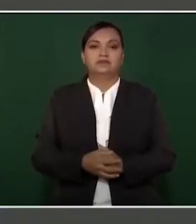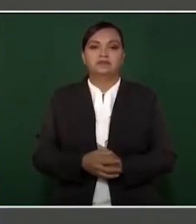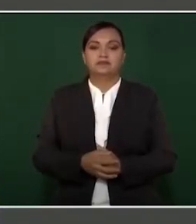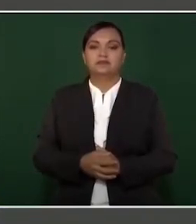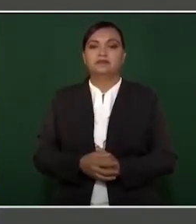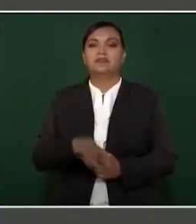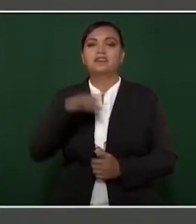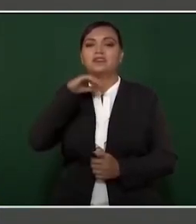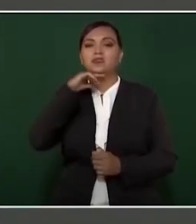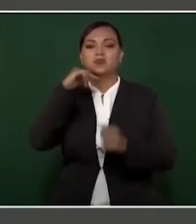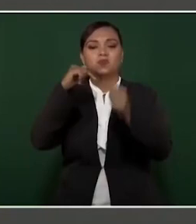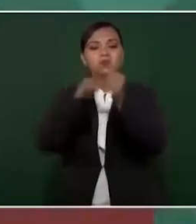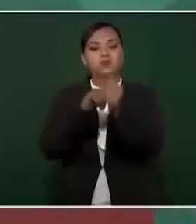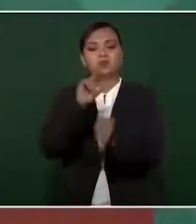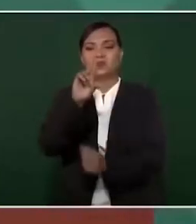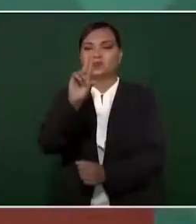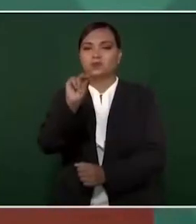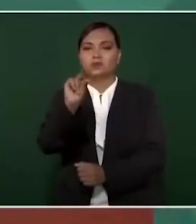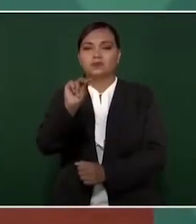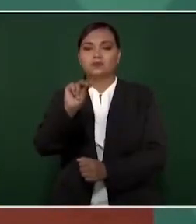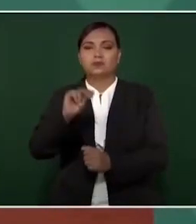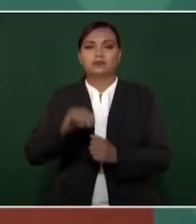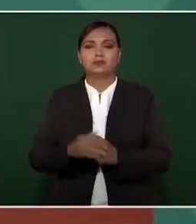La corrupción no es